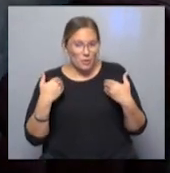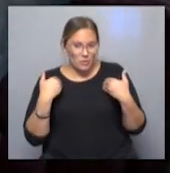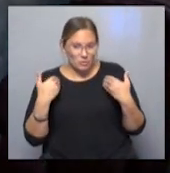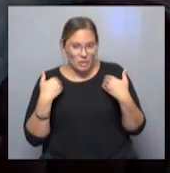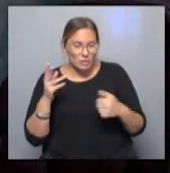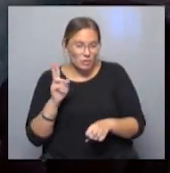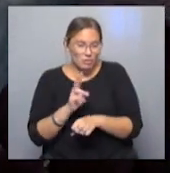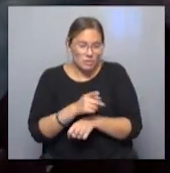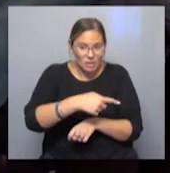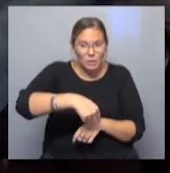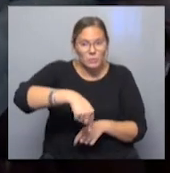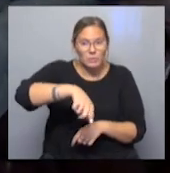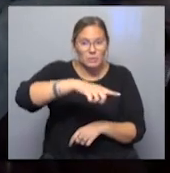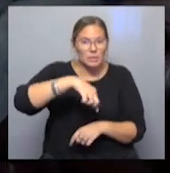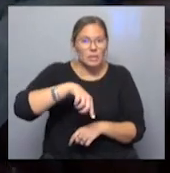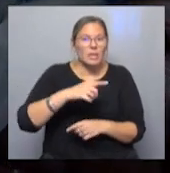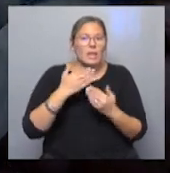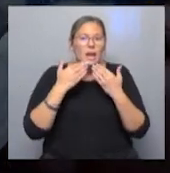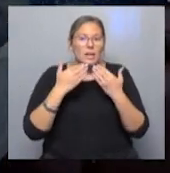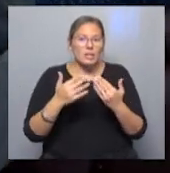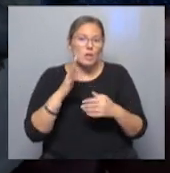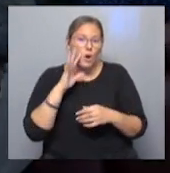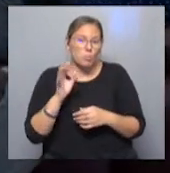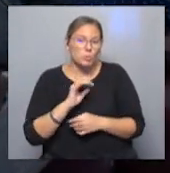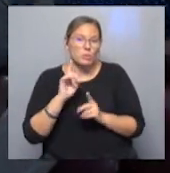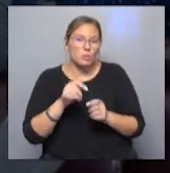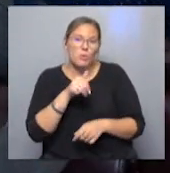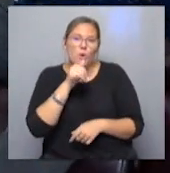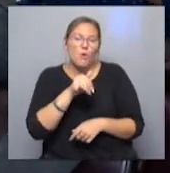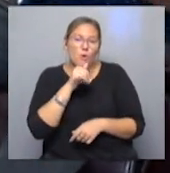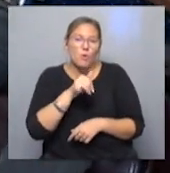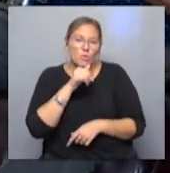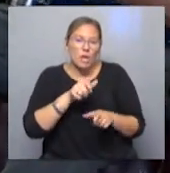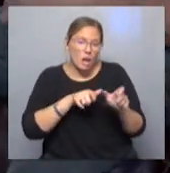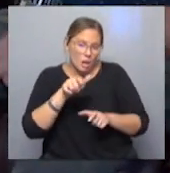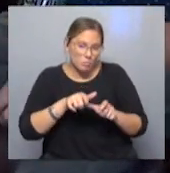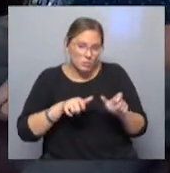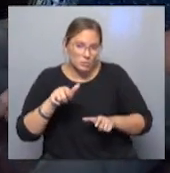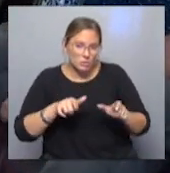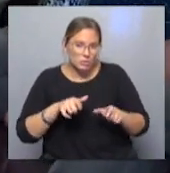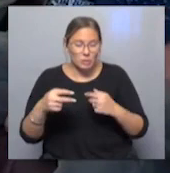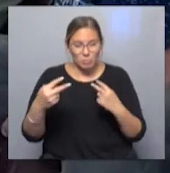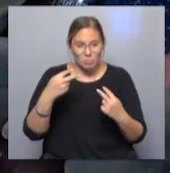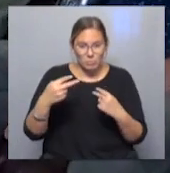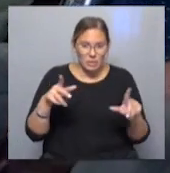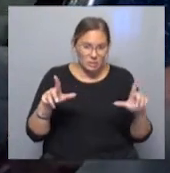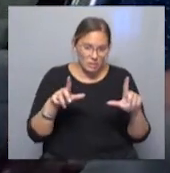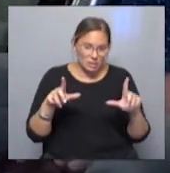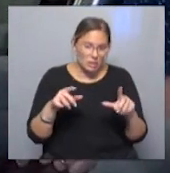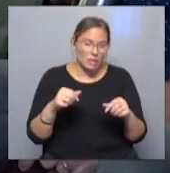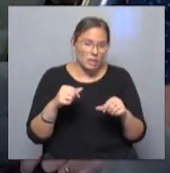la visita de ustedes y agradecido por la oportunidad también de contarle a todos los televidentes que vamos a